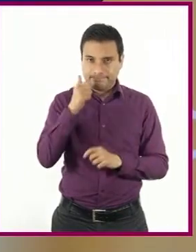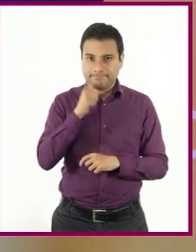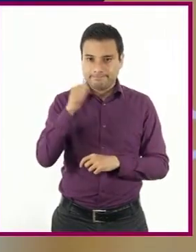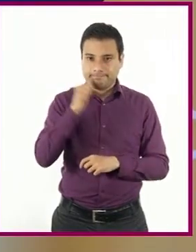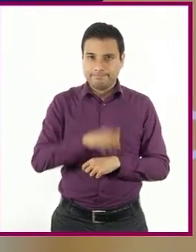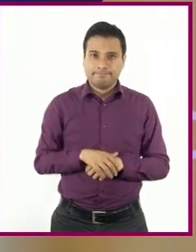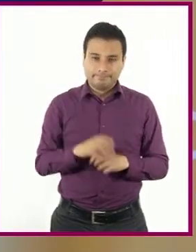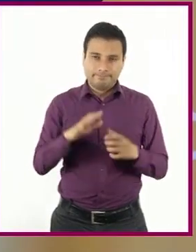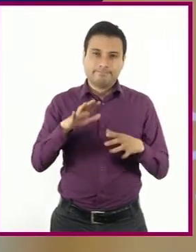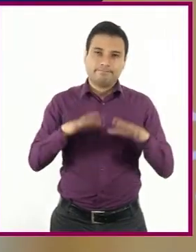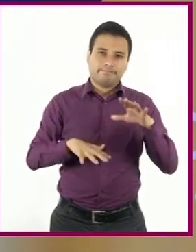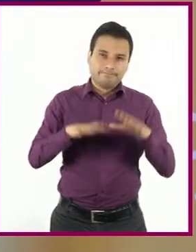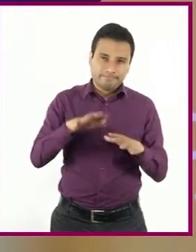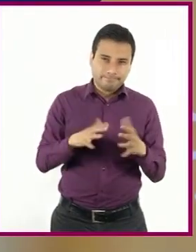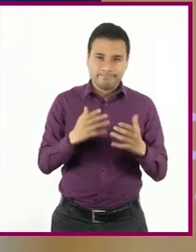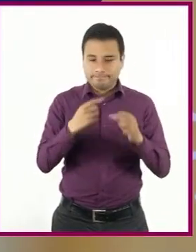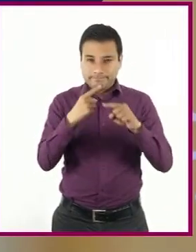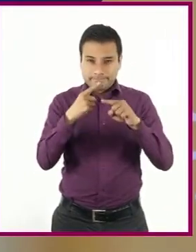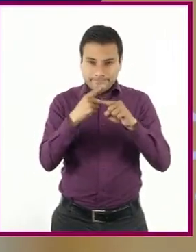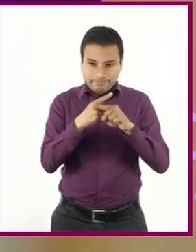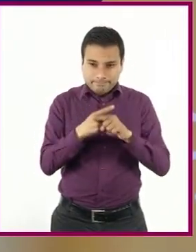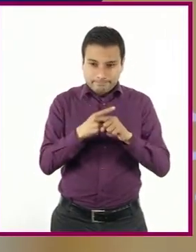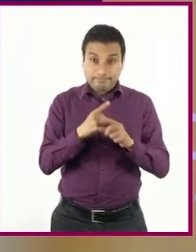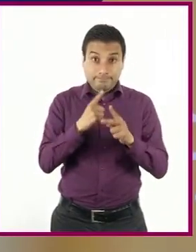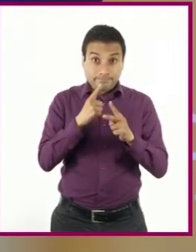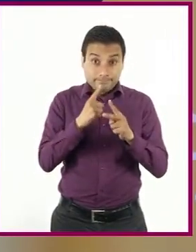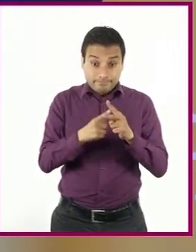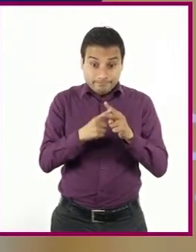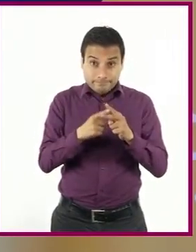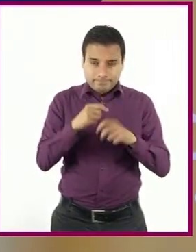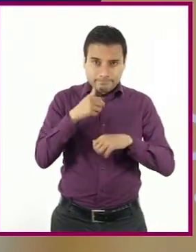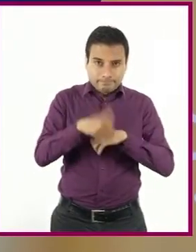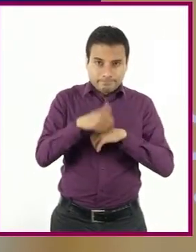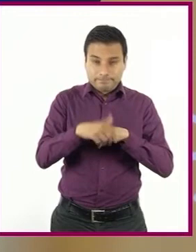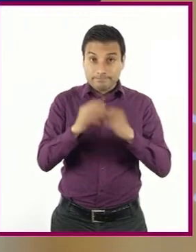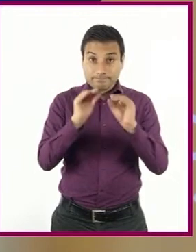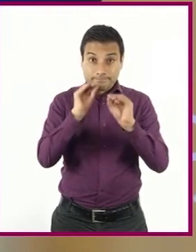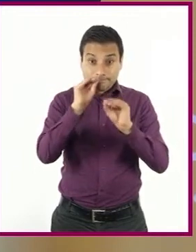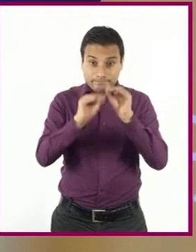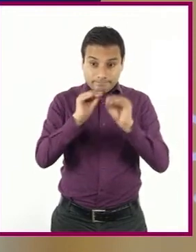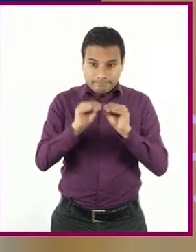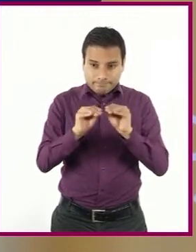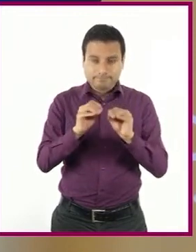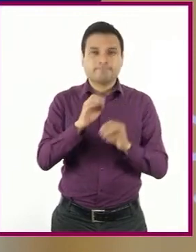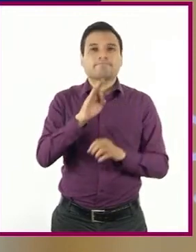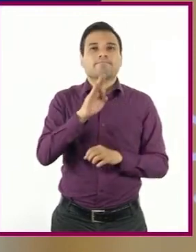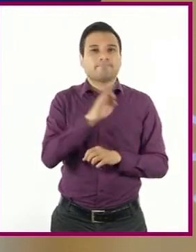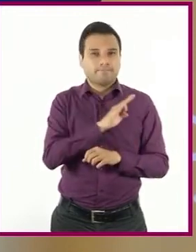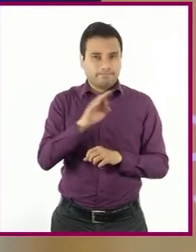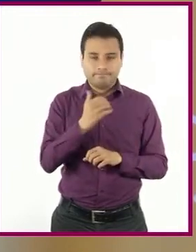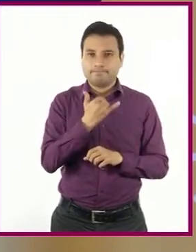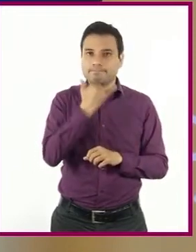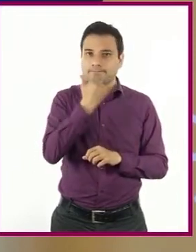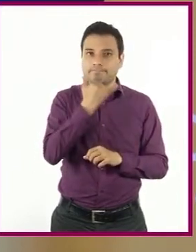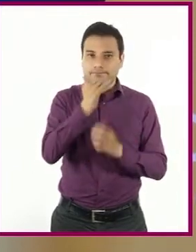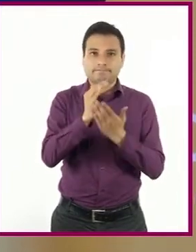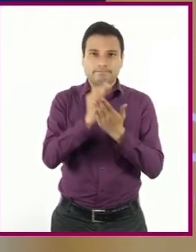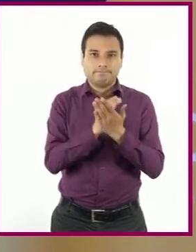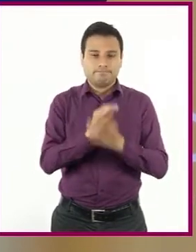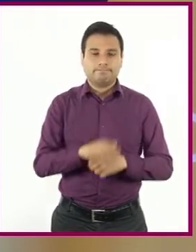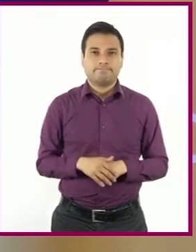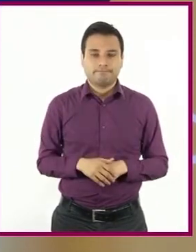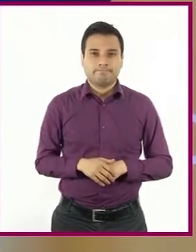aparecer algunas interferencias, la matematización de la economía ayuda a evitar errores lógicos. Es